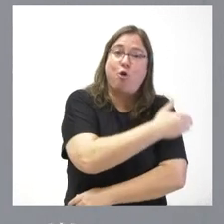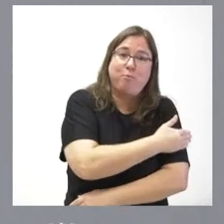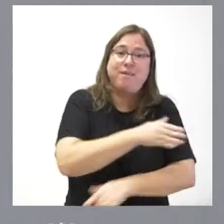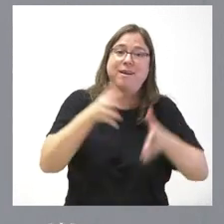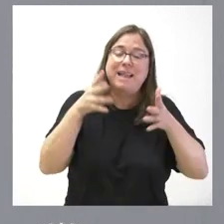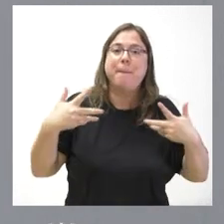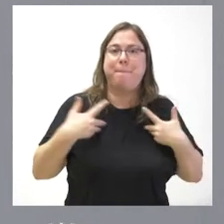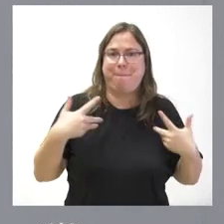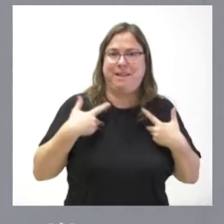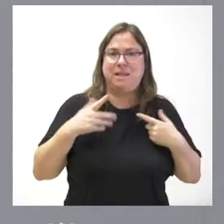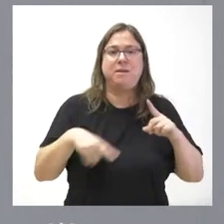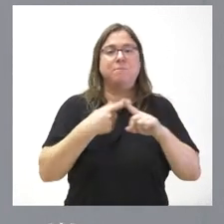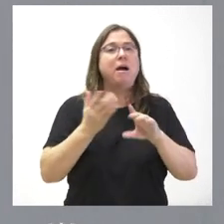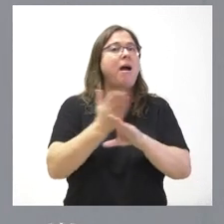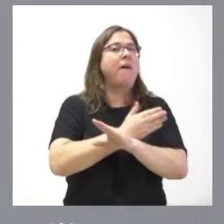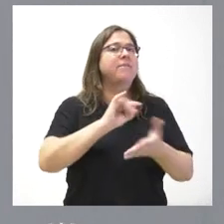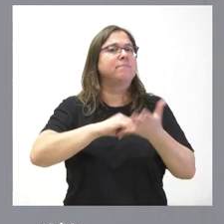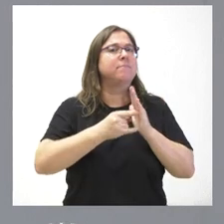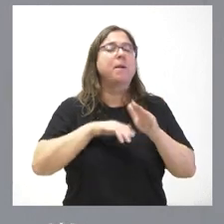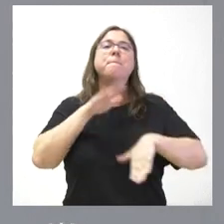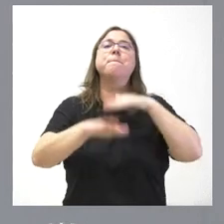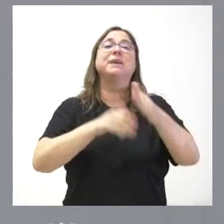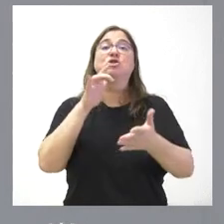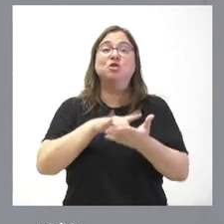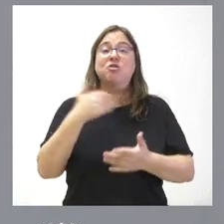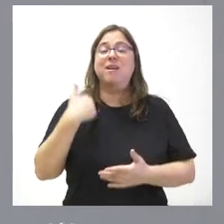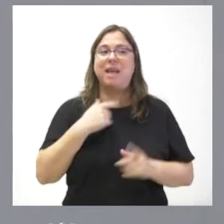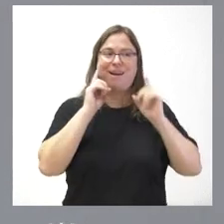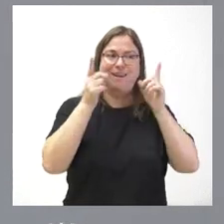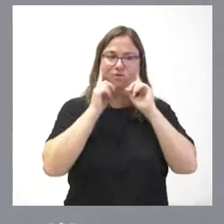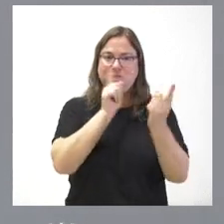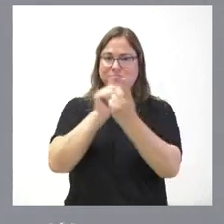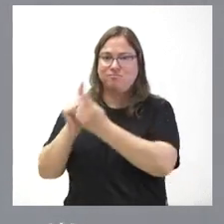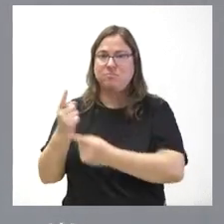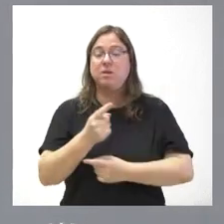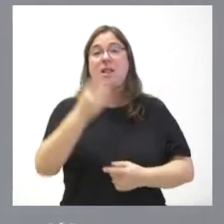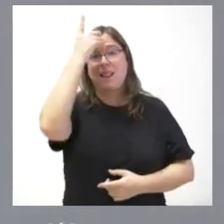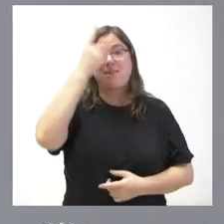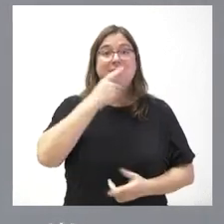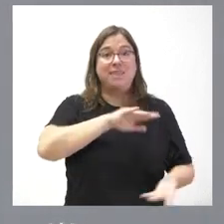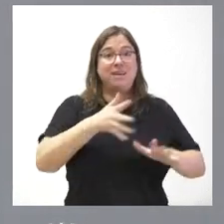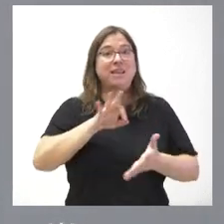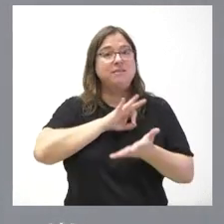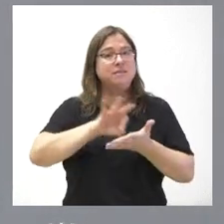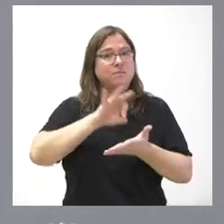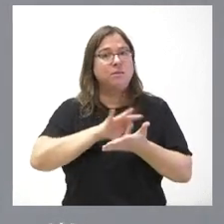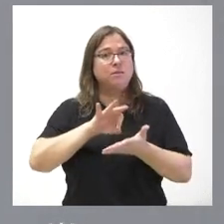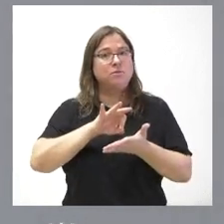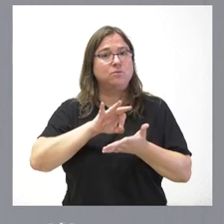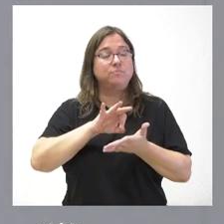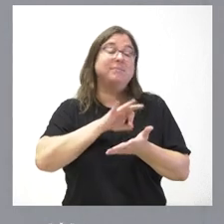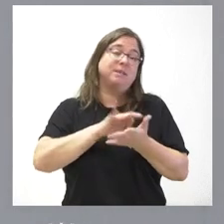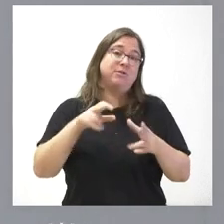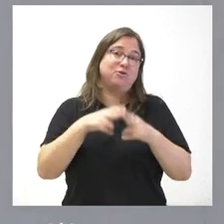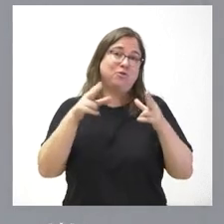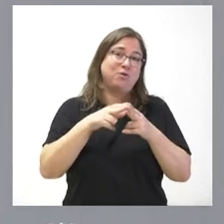víctimas así como anticipar los pasos a seguir una vez analizado cada caso por tanto la digitalización de los servicios sociales en